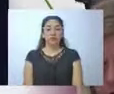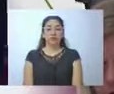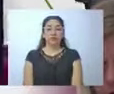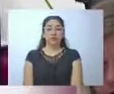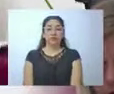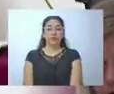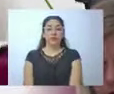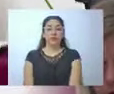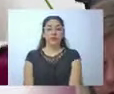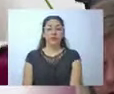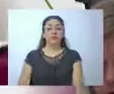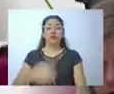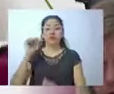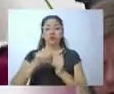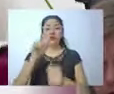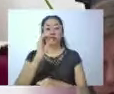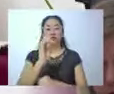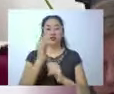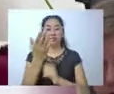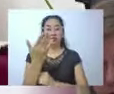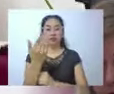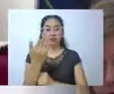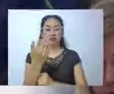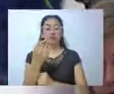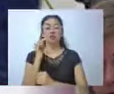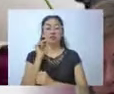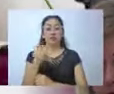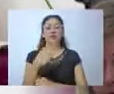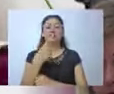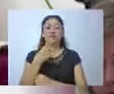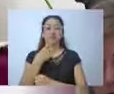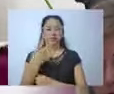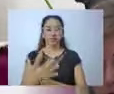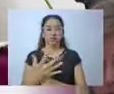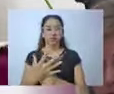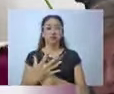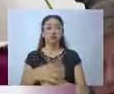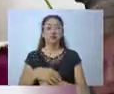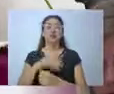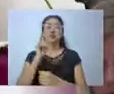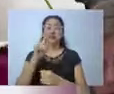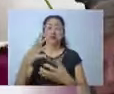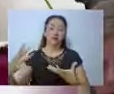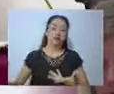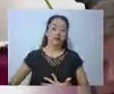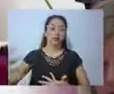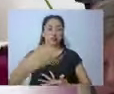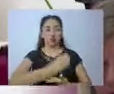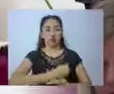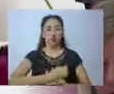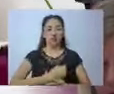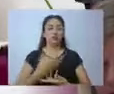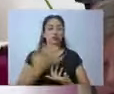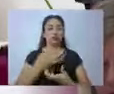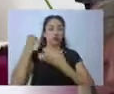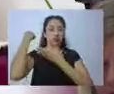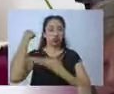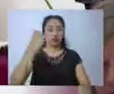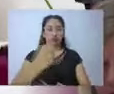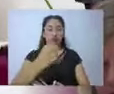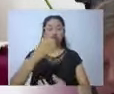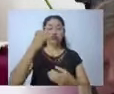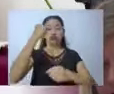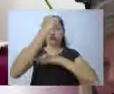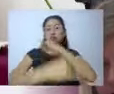número 015, que precisamente plantea la recolección de donaciones de organismos internacionales, nacionales,